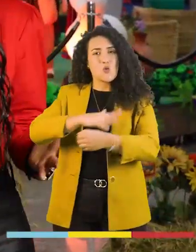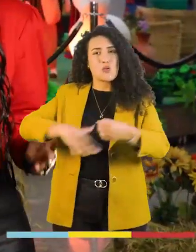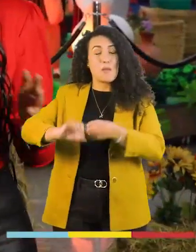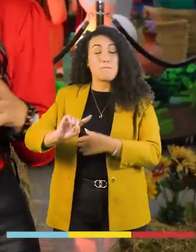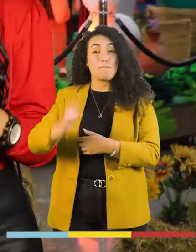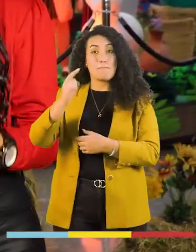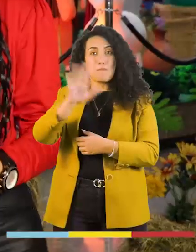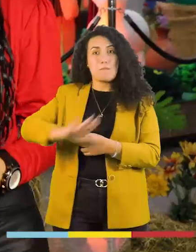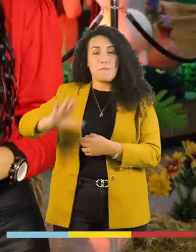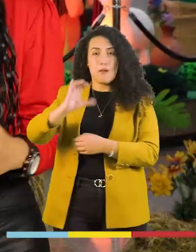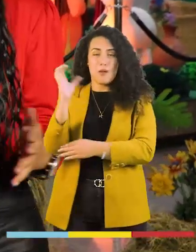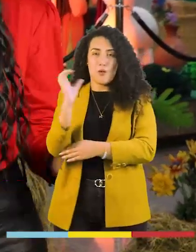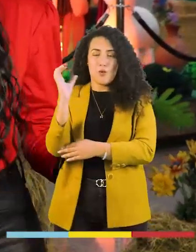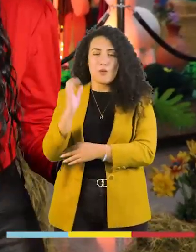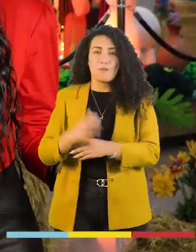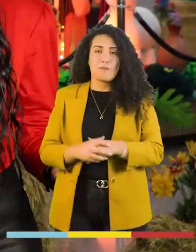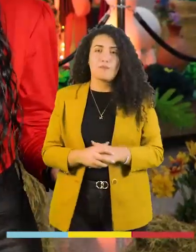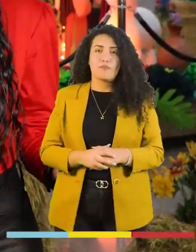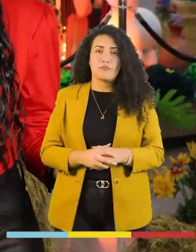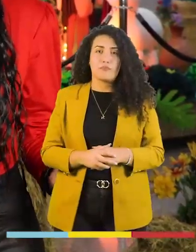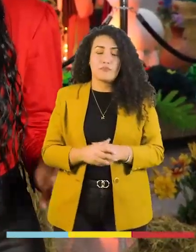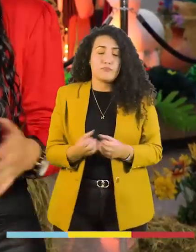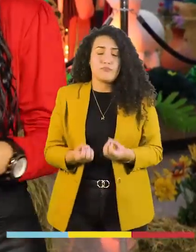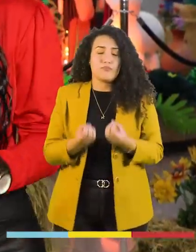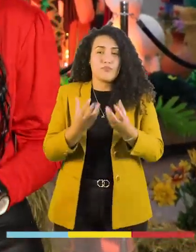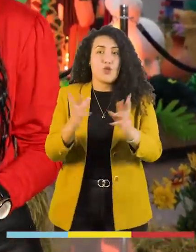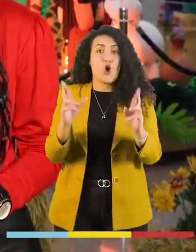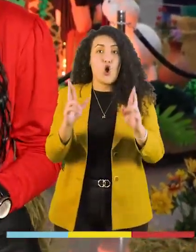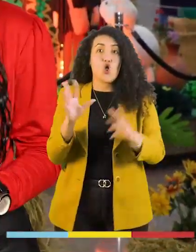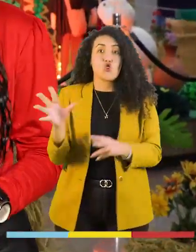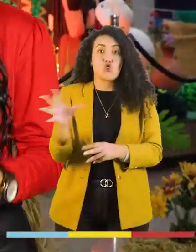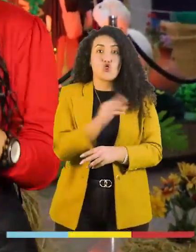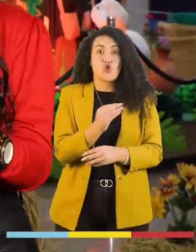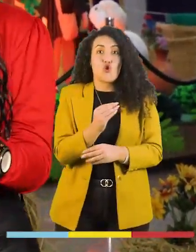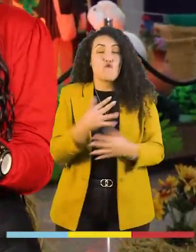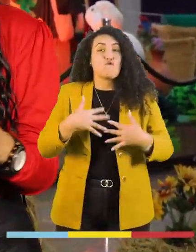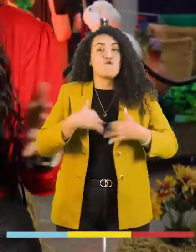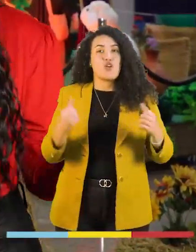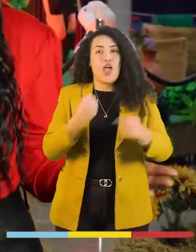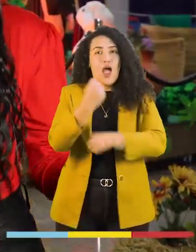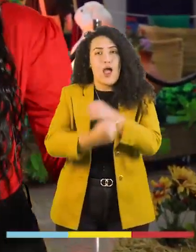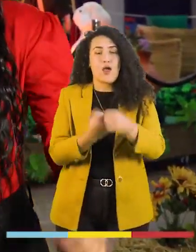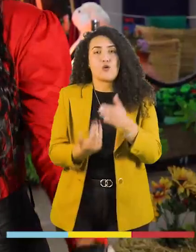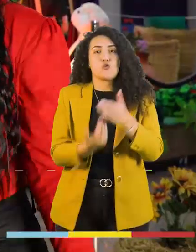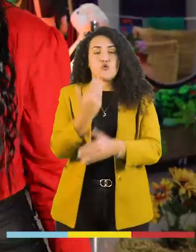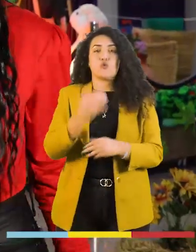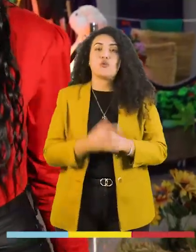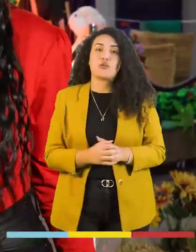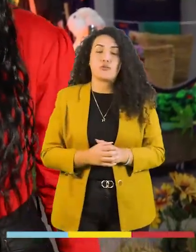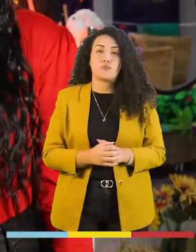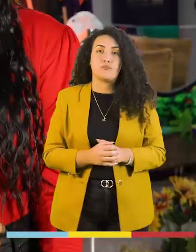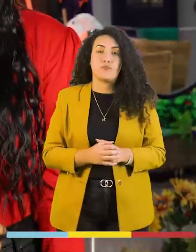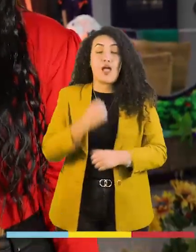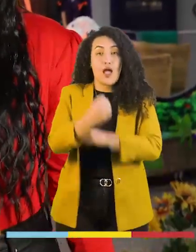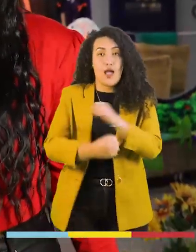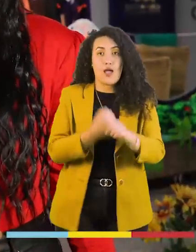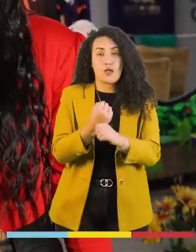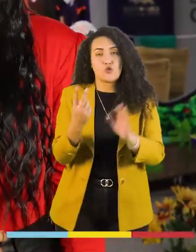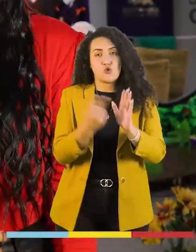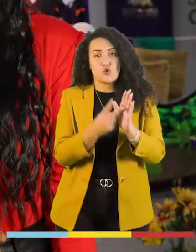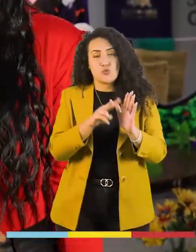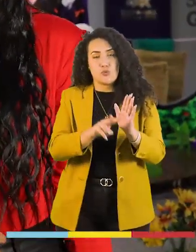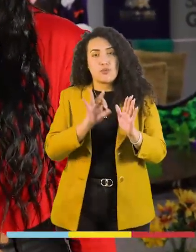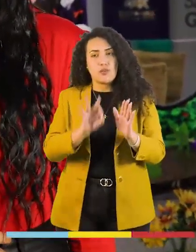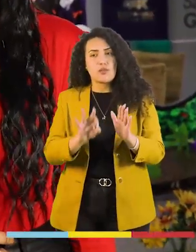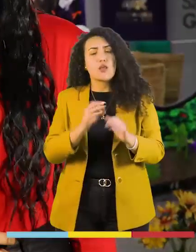mostrarles las virtudes que tiene este, el primer departamento de Colombia. Nosotros les deseamos a ustedes un muy feliz año nuevo. Que el 2023